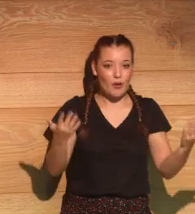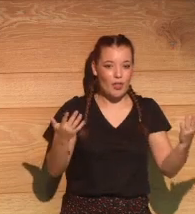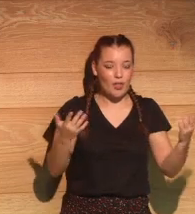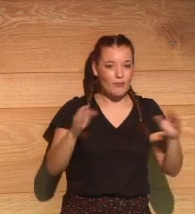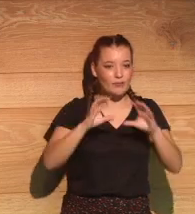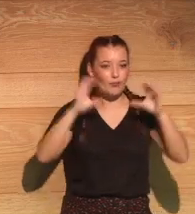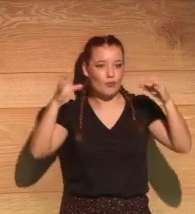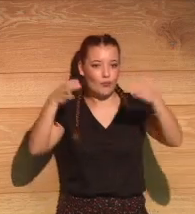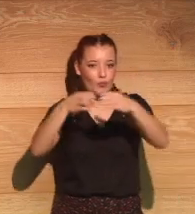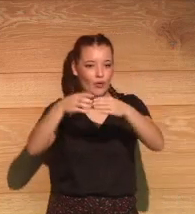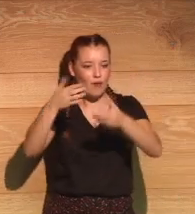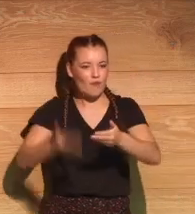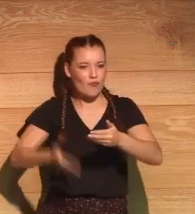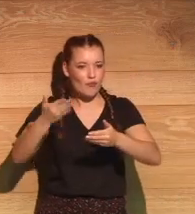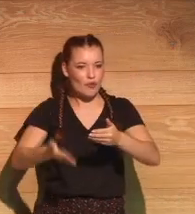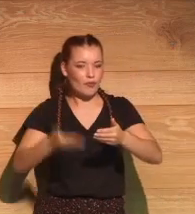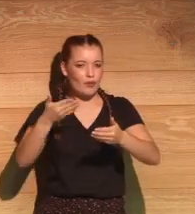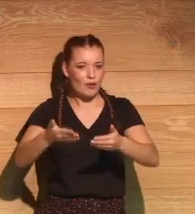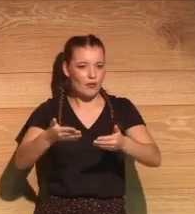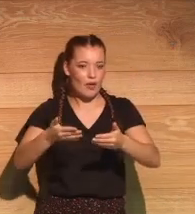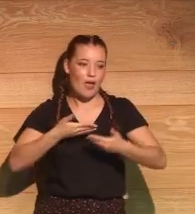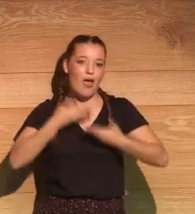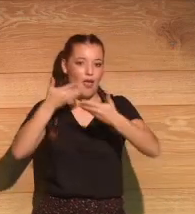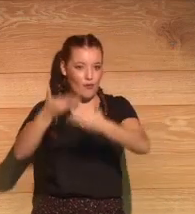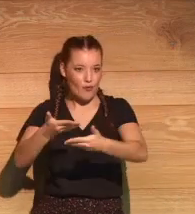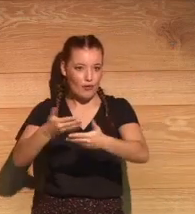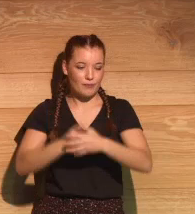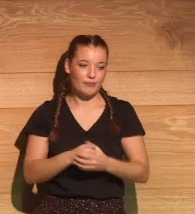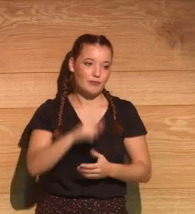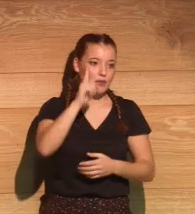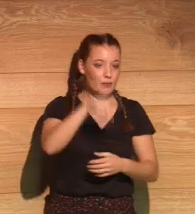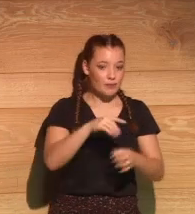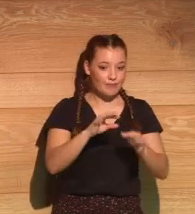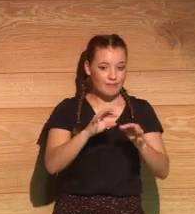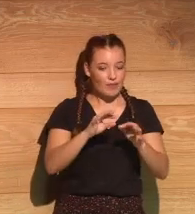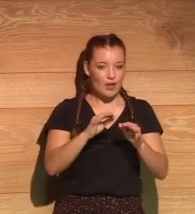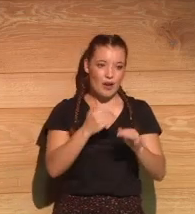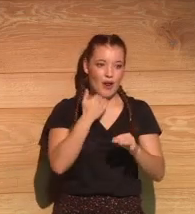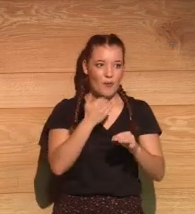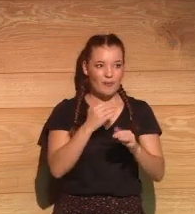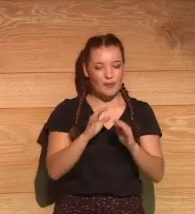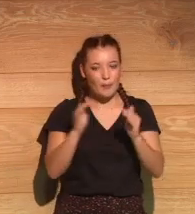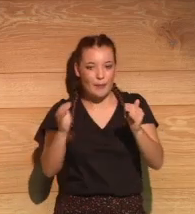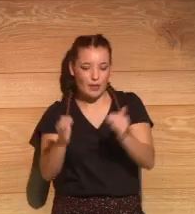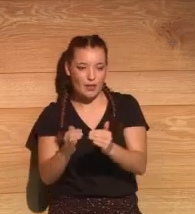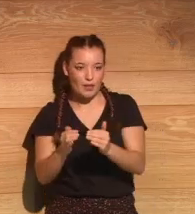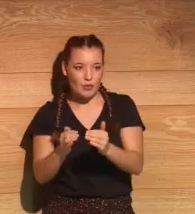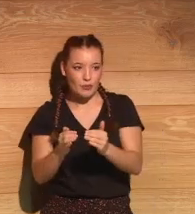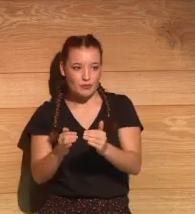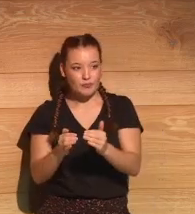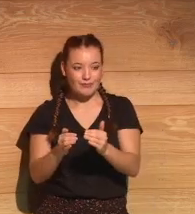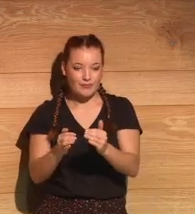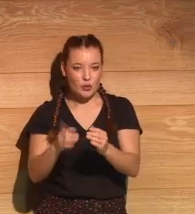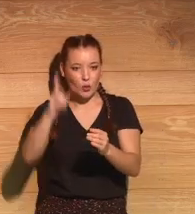poderosos. Eso ha sido el hilo conductor de la cultura. Luego ha habido un hilo menor de cultura crítica que no es